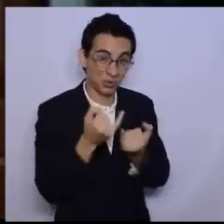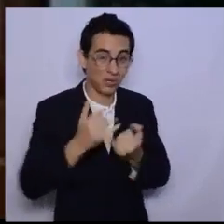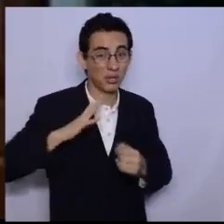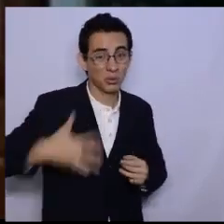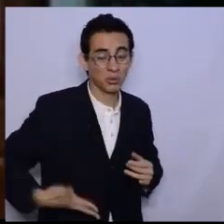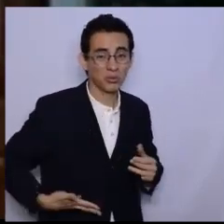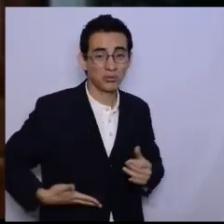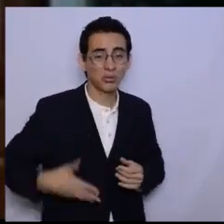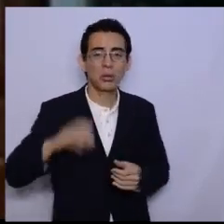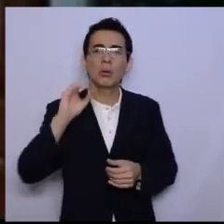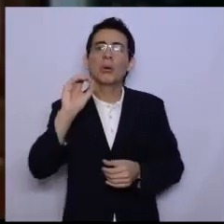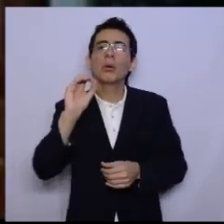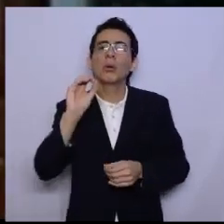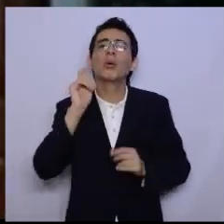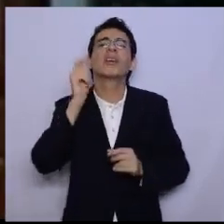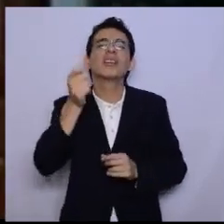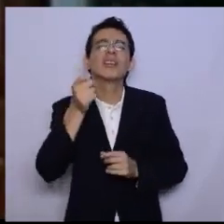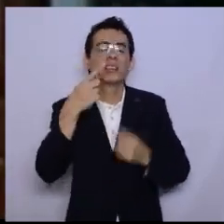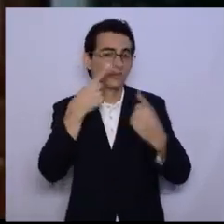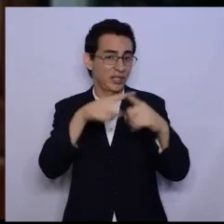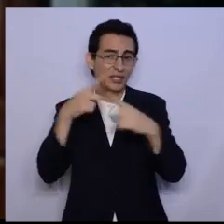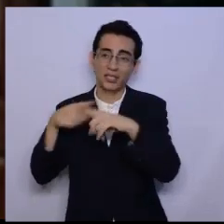¿O cuáles son?